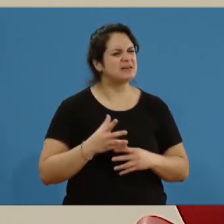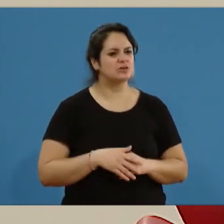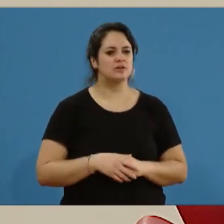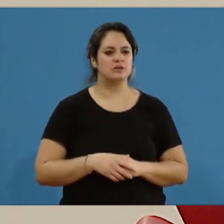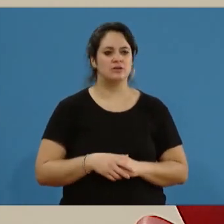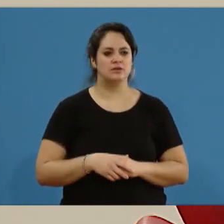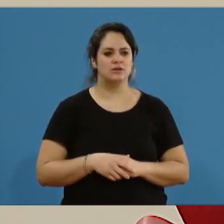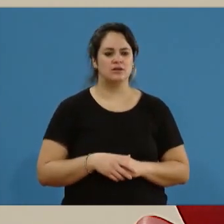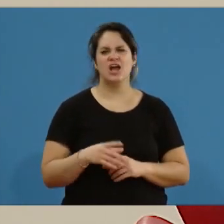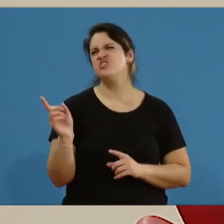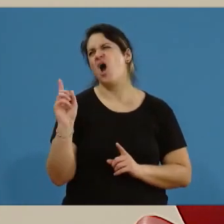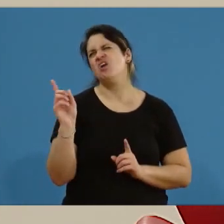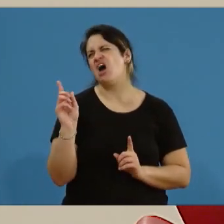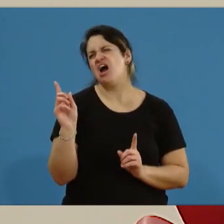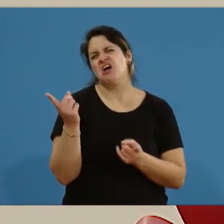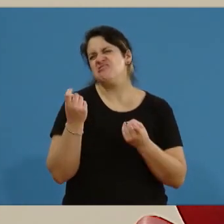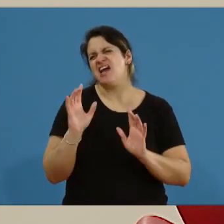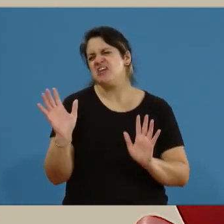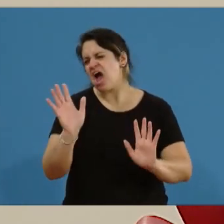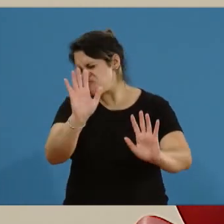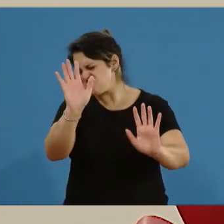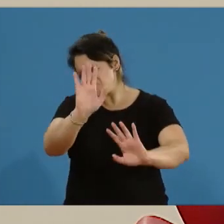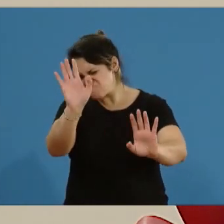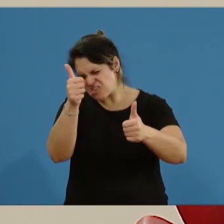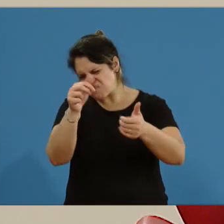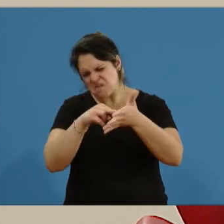No, mami, no hace falta, no, de verdad, no hace falta, mami.